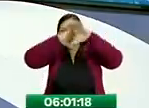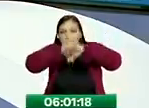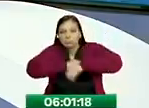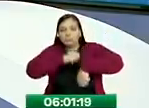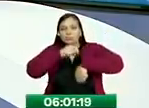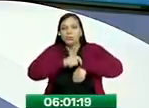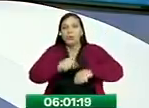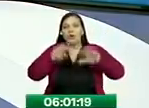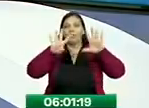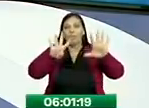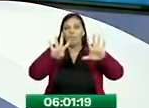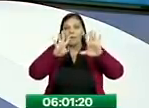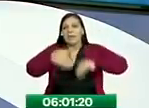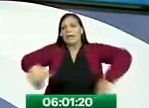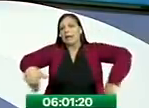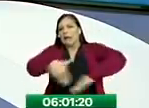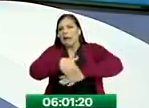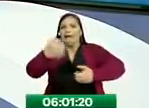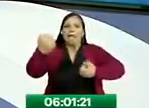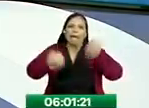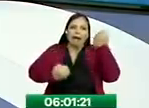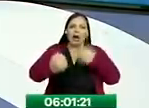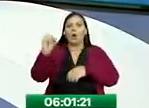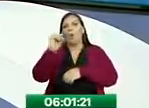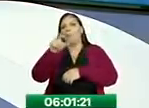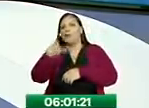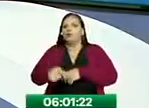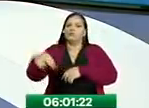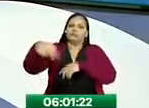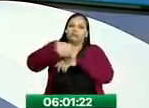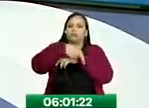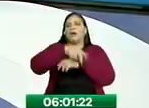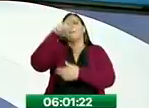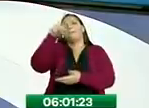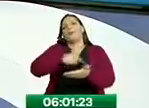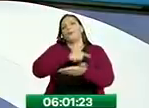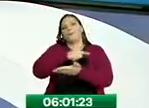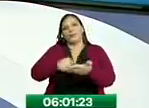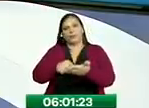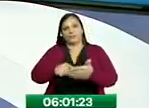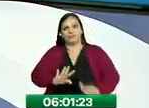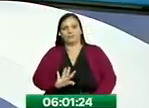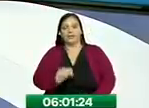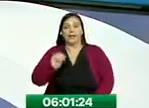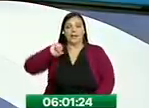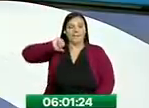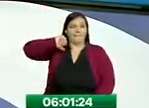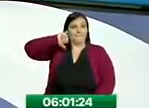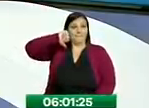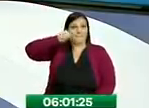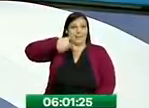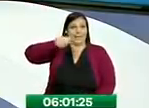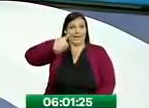miércoles hay restricción vehicular. Las placas que terminan en número impar, la placa que termina en número impar